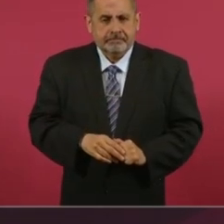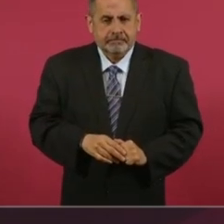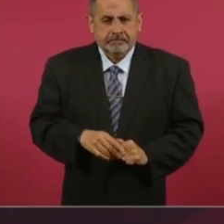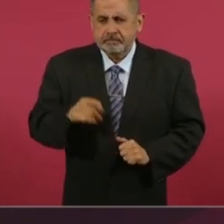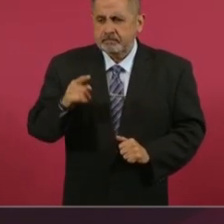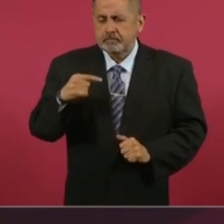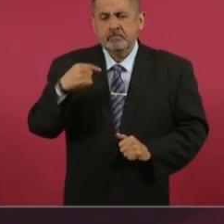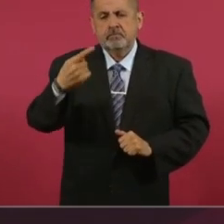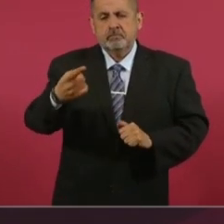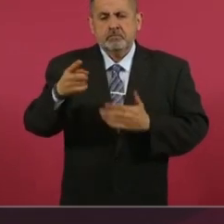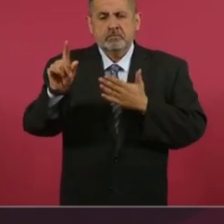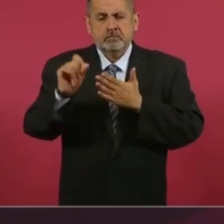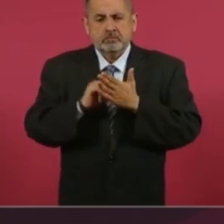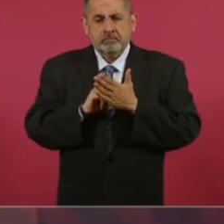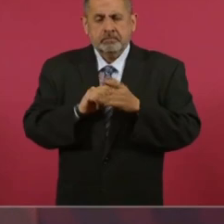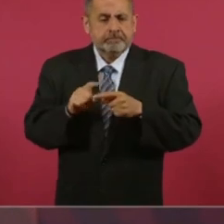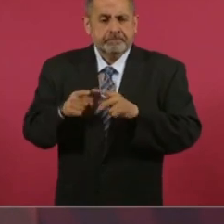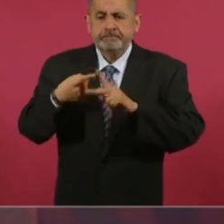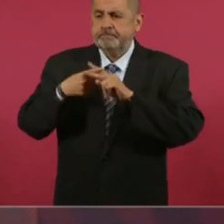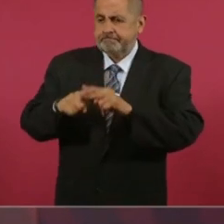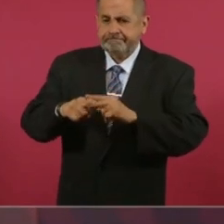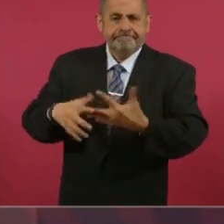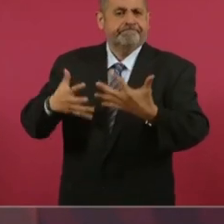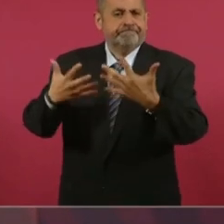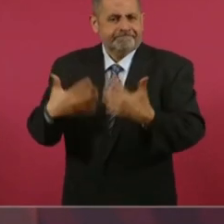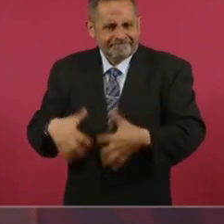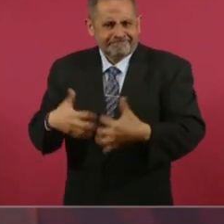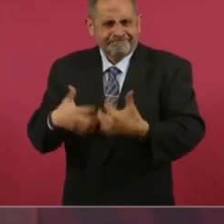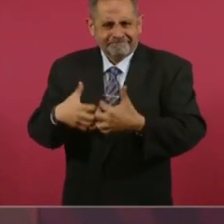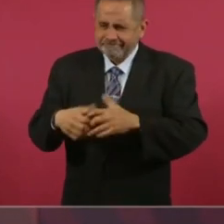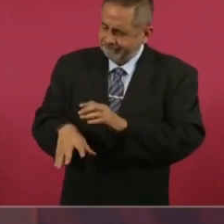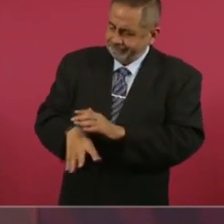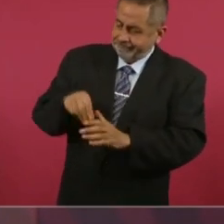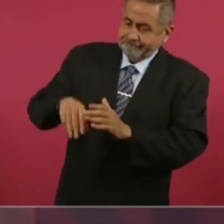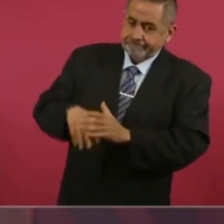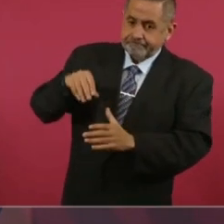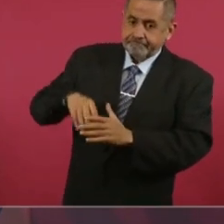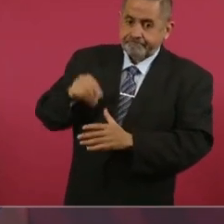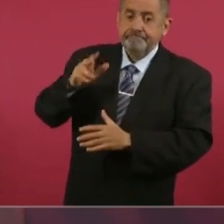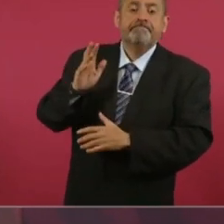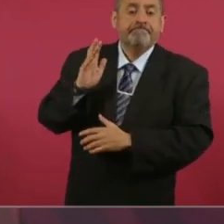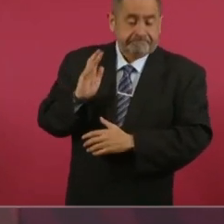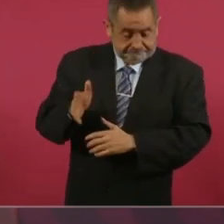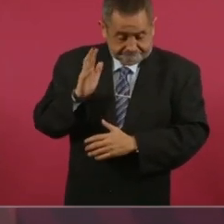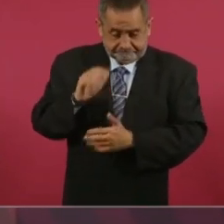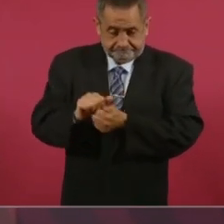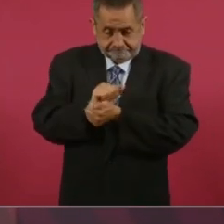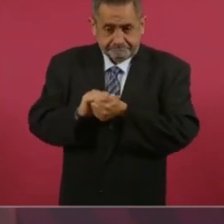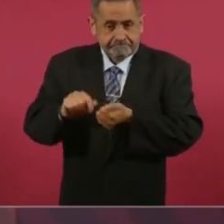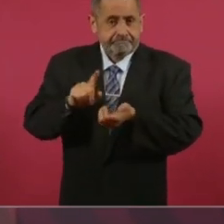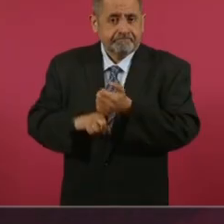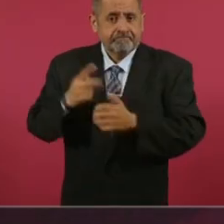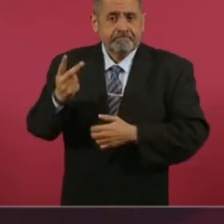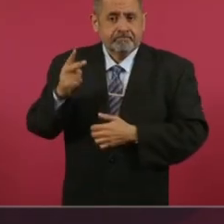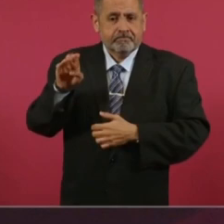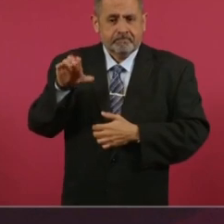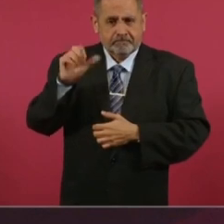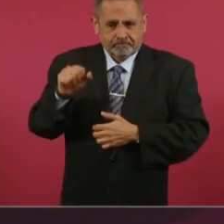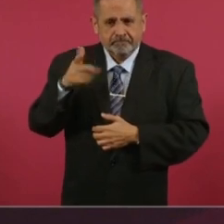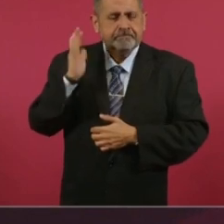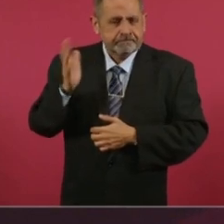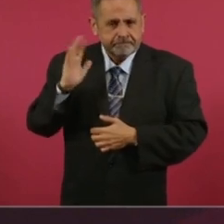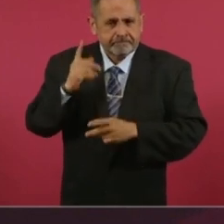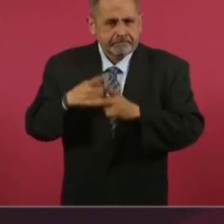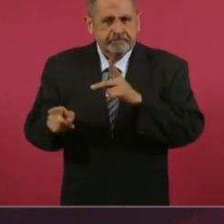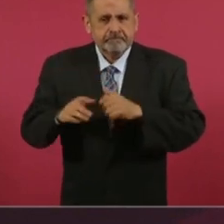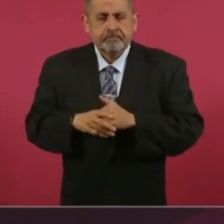el mes próximo empieza a producir la refinería de Dos Bocas y va